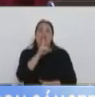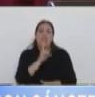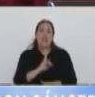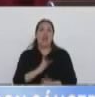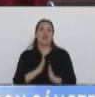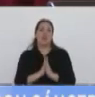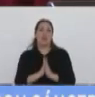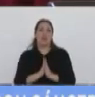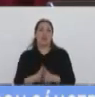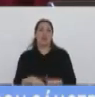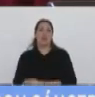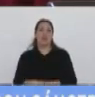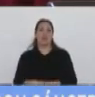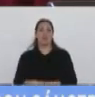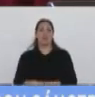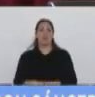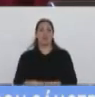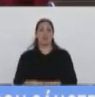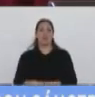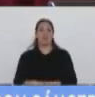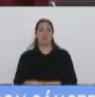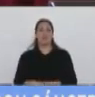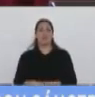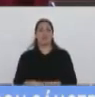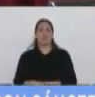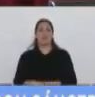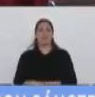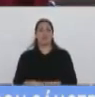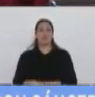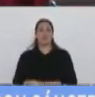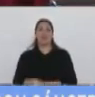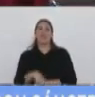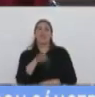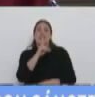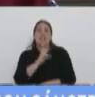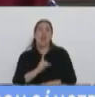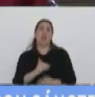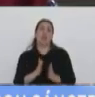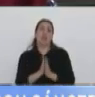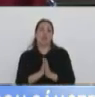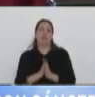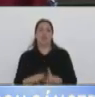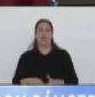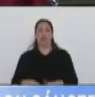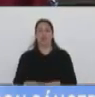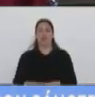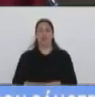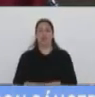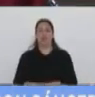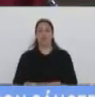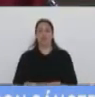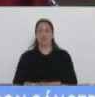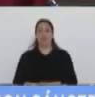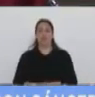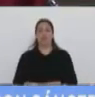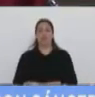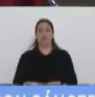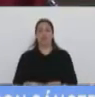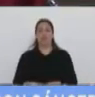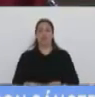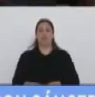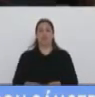qué tipo de licencia se puede para tener, entendiendo también de que no es solamente el papá o la mamá, sino